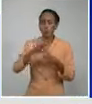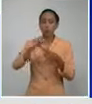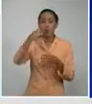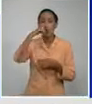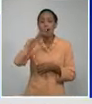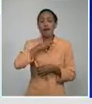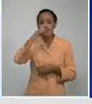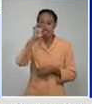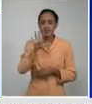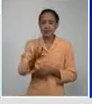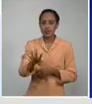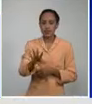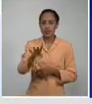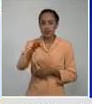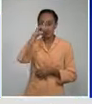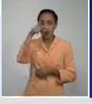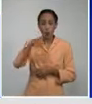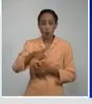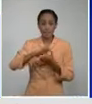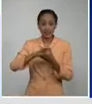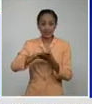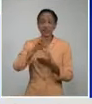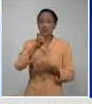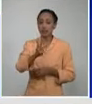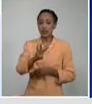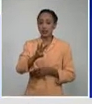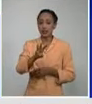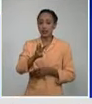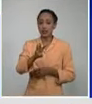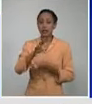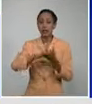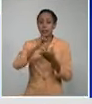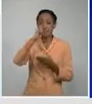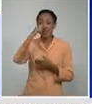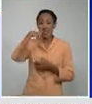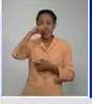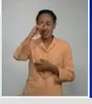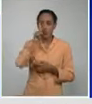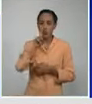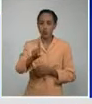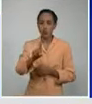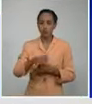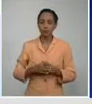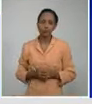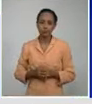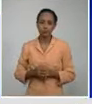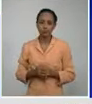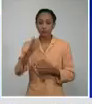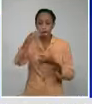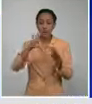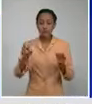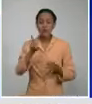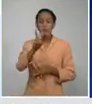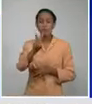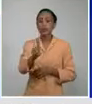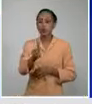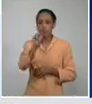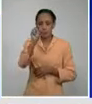San Juan y Martínez 3 y Minas de Matahambre 1. Artemisa, 21 casos